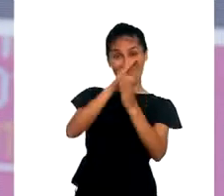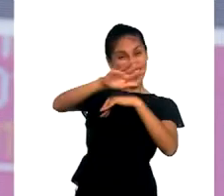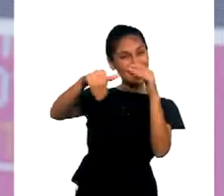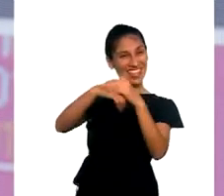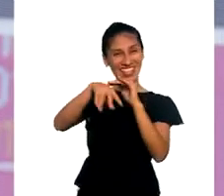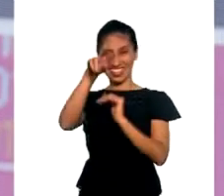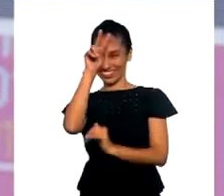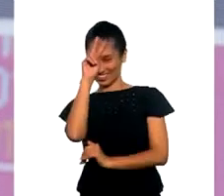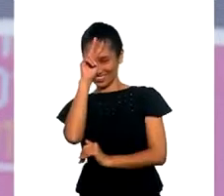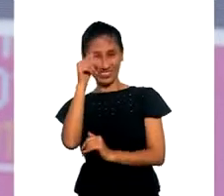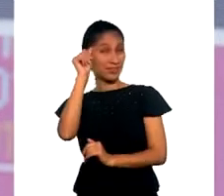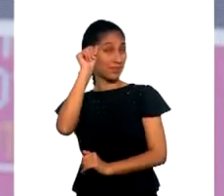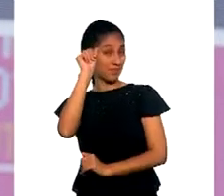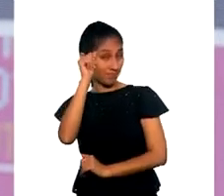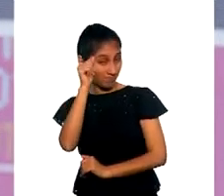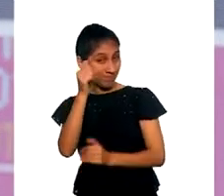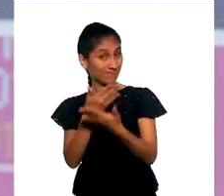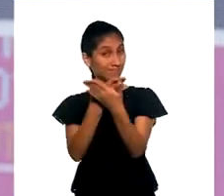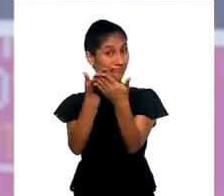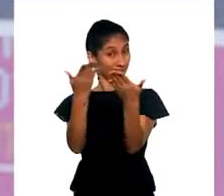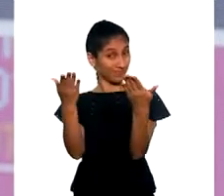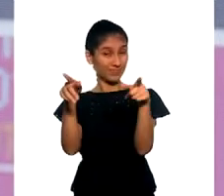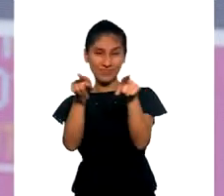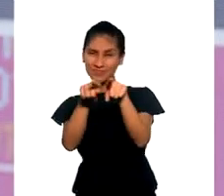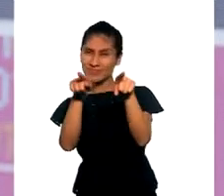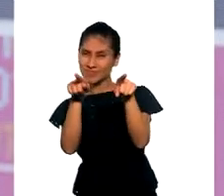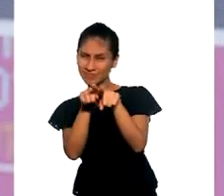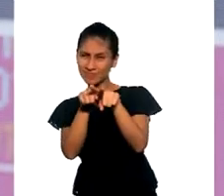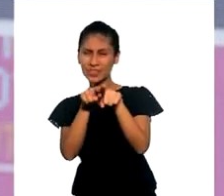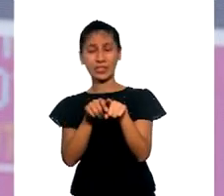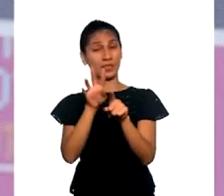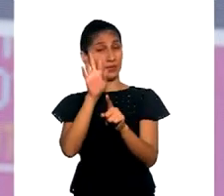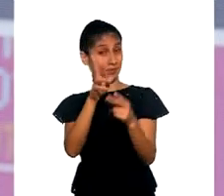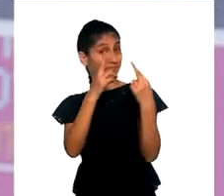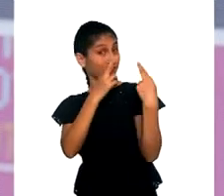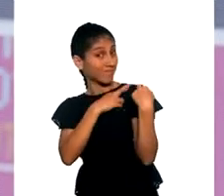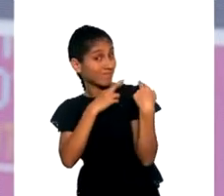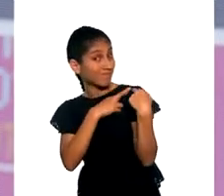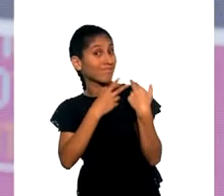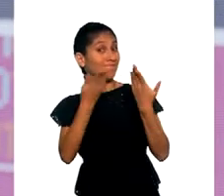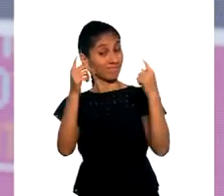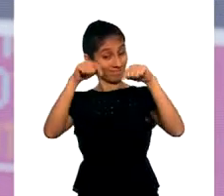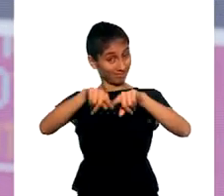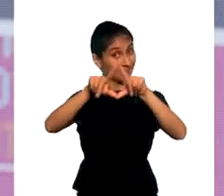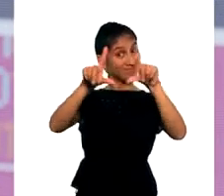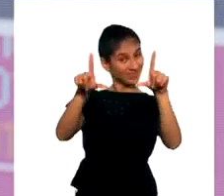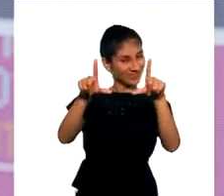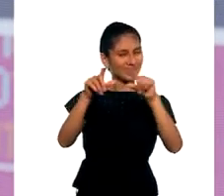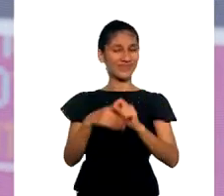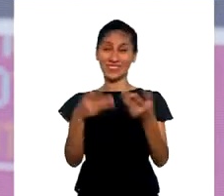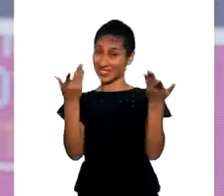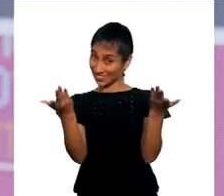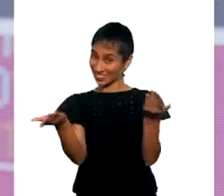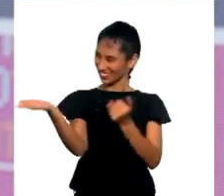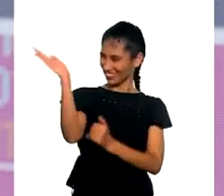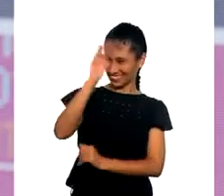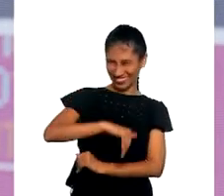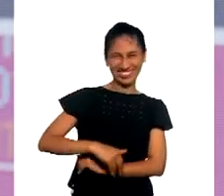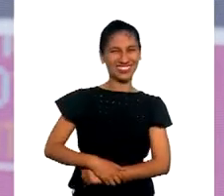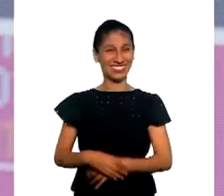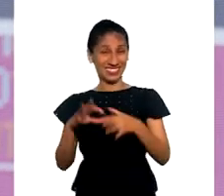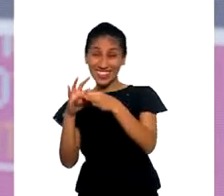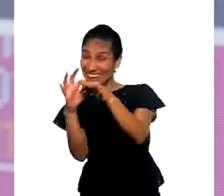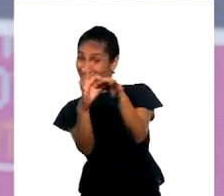todo el perú recuerden que ustedes también tienen una importante tarea en este proceso así que vamos